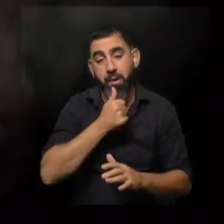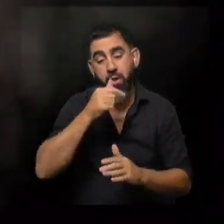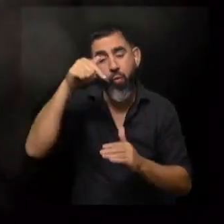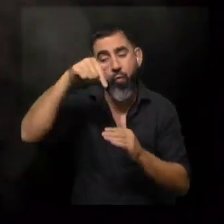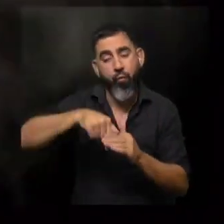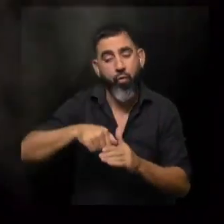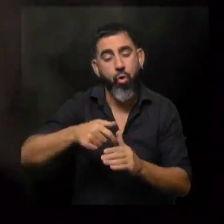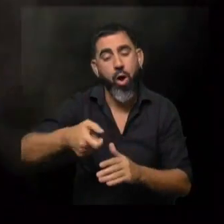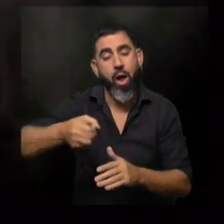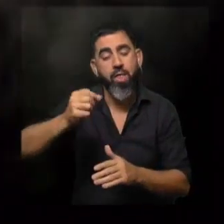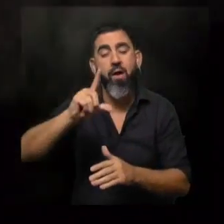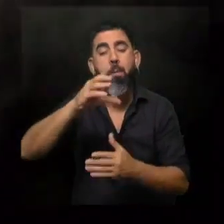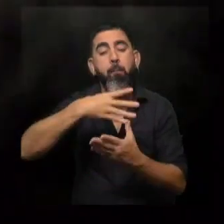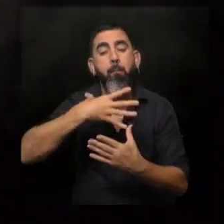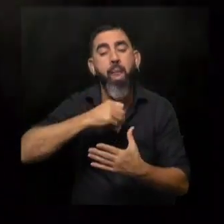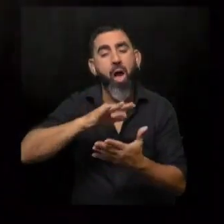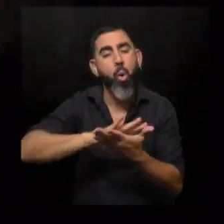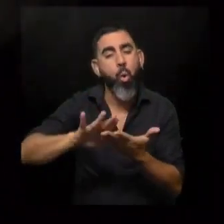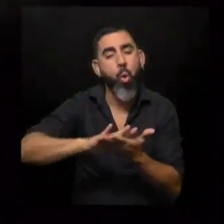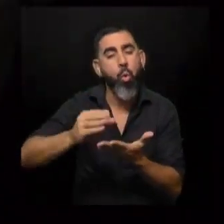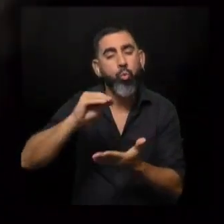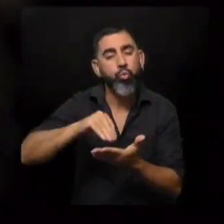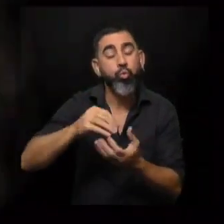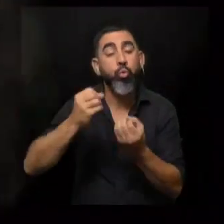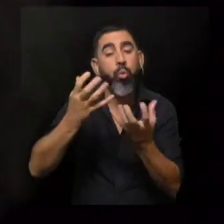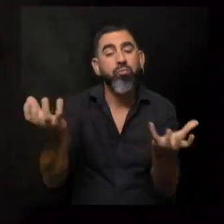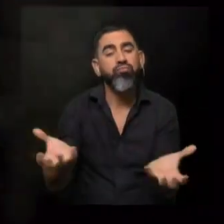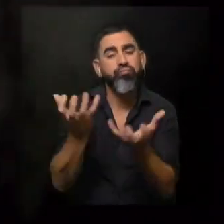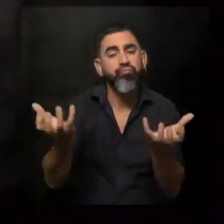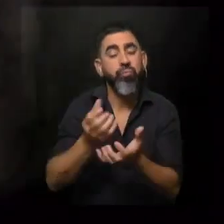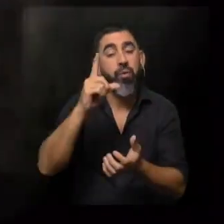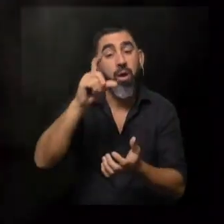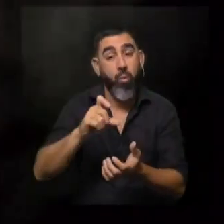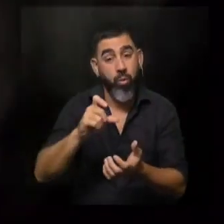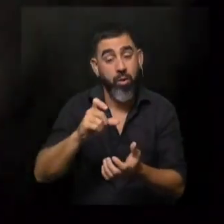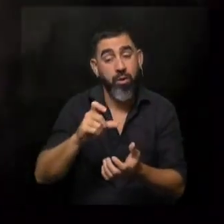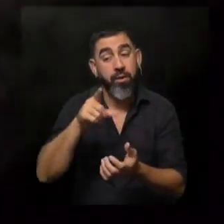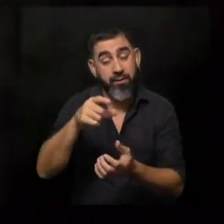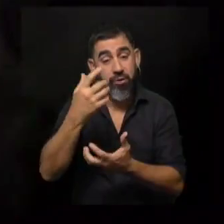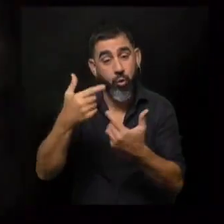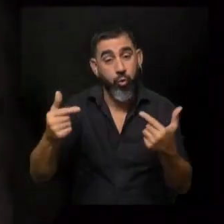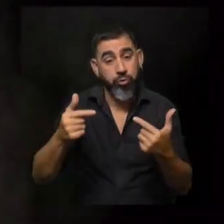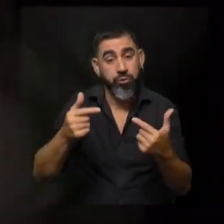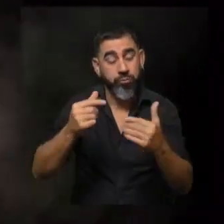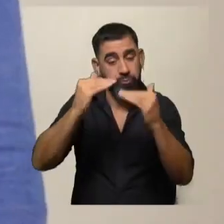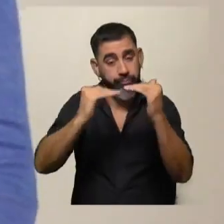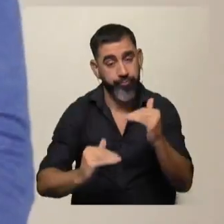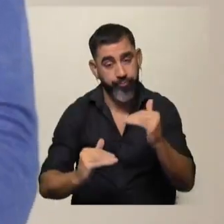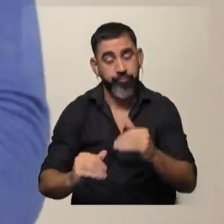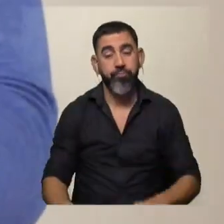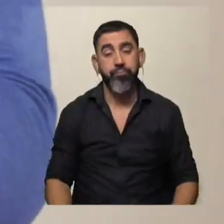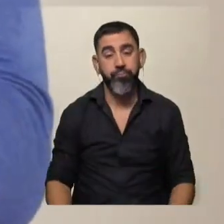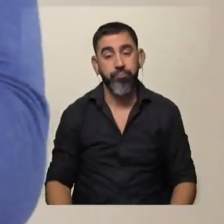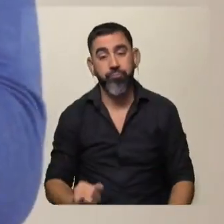un residuo blanco. Este se genera porque al hervir el agua mineral, justamente esos minerales precipitan. Si